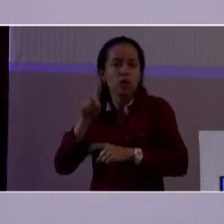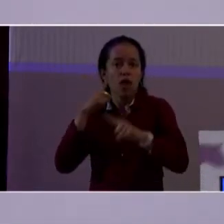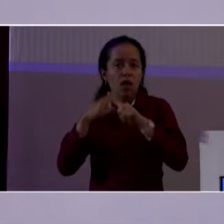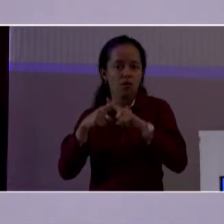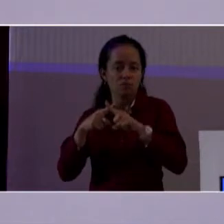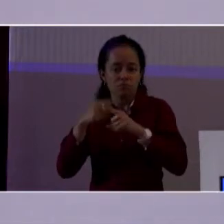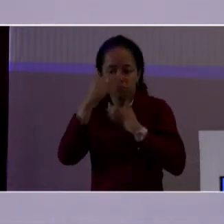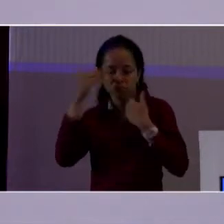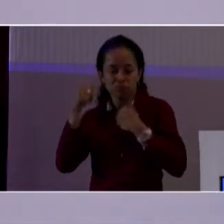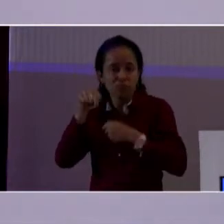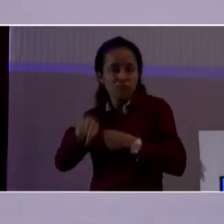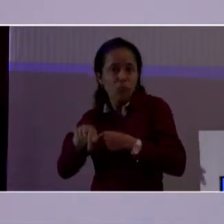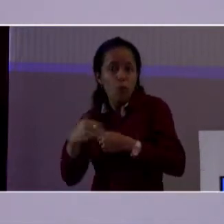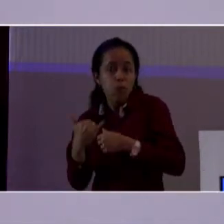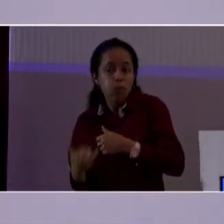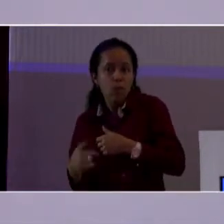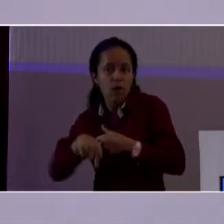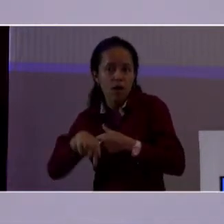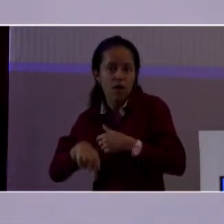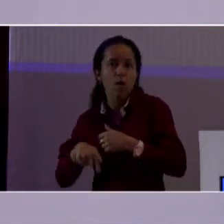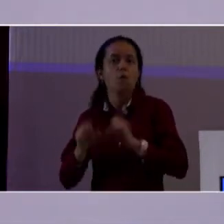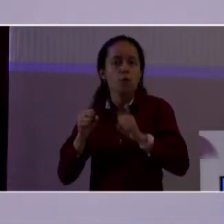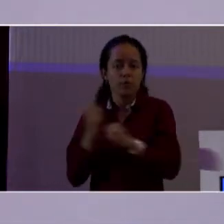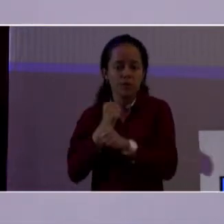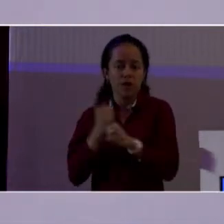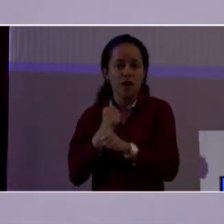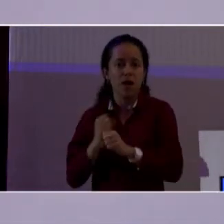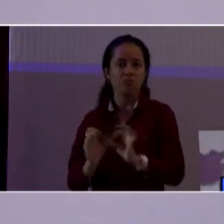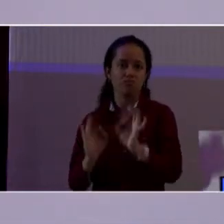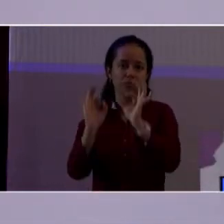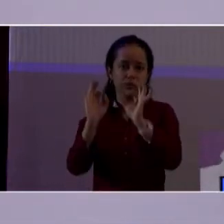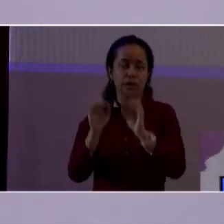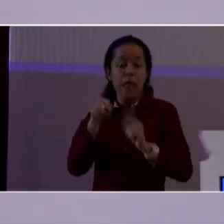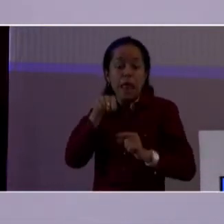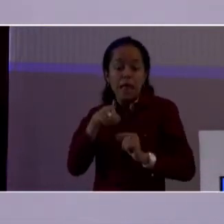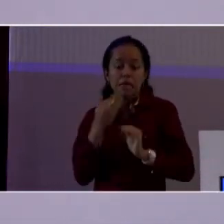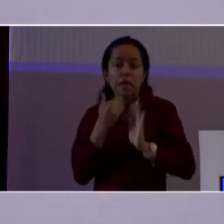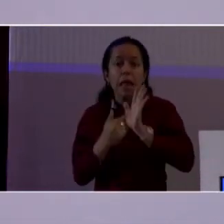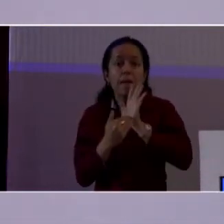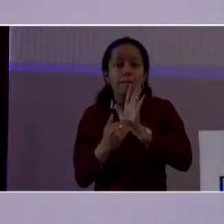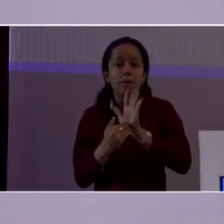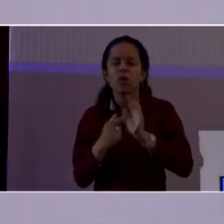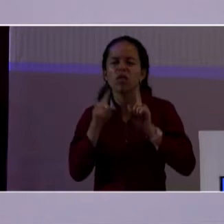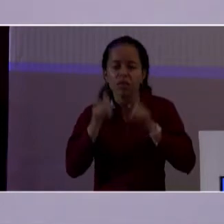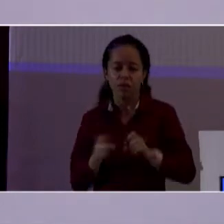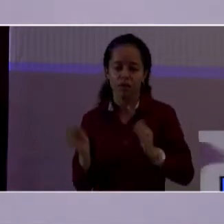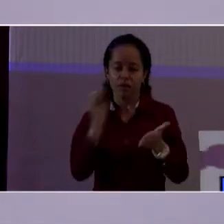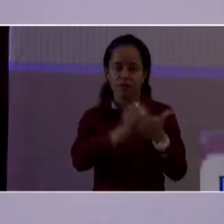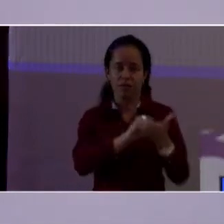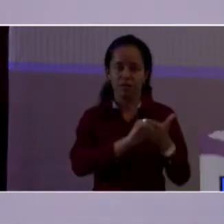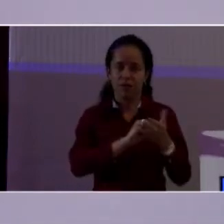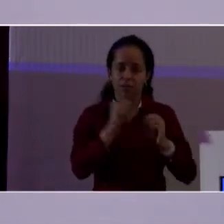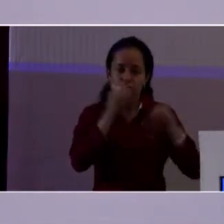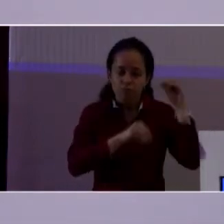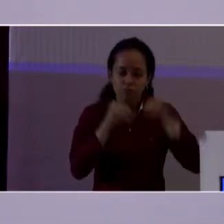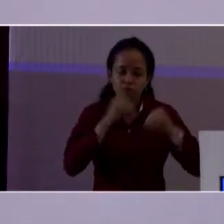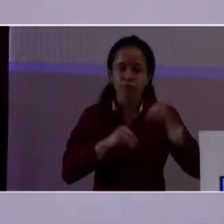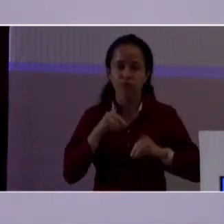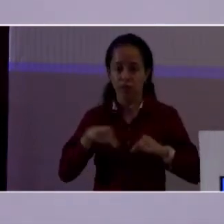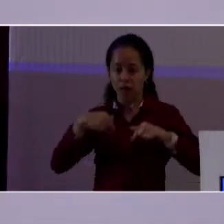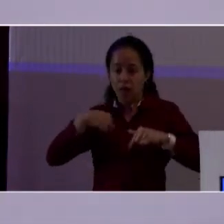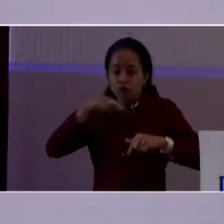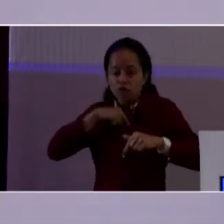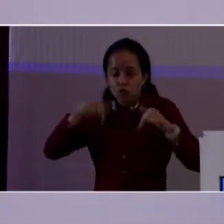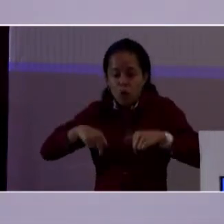en el departamento, podamos trabajar de manera efectiva. Esos ejemplos tenemos que documentarlos porque son lo que nosotros desde la